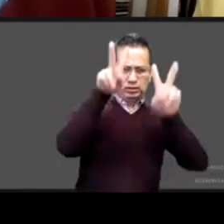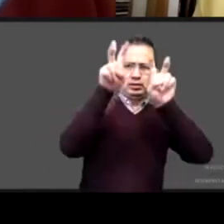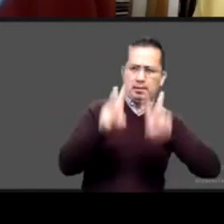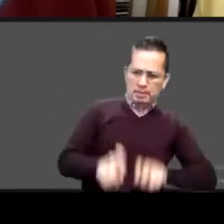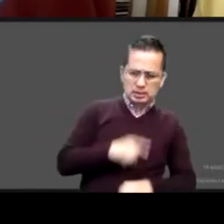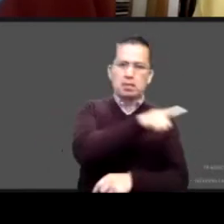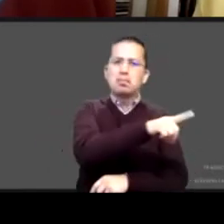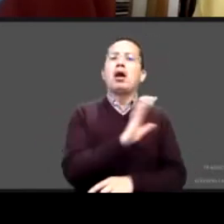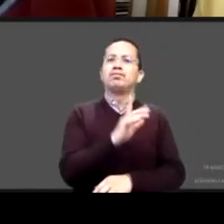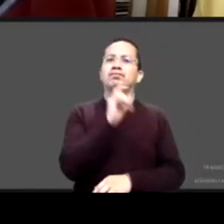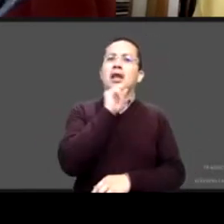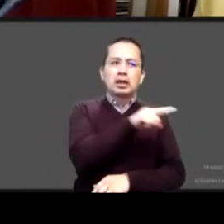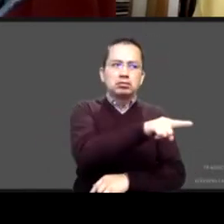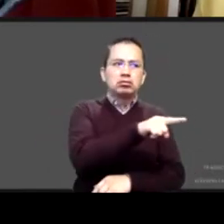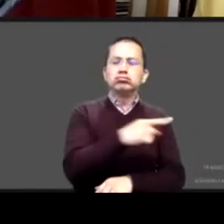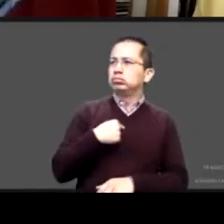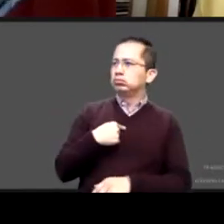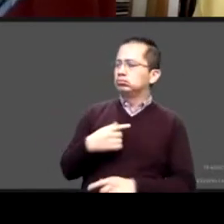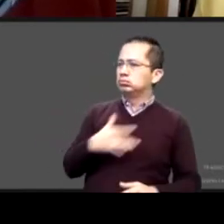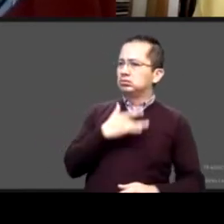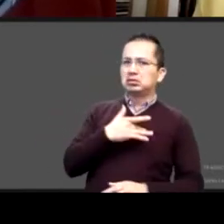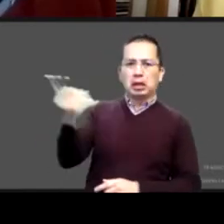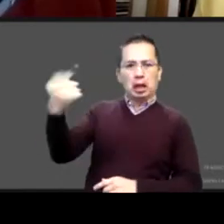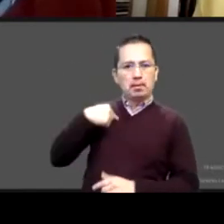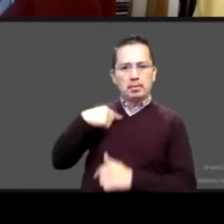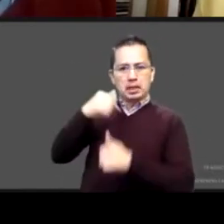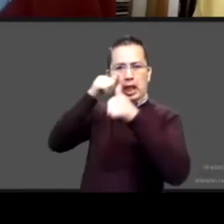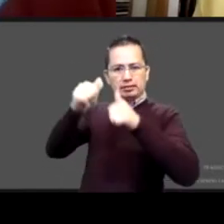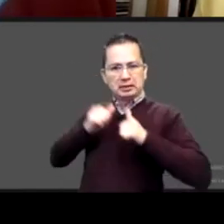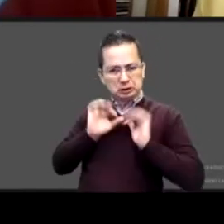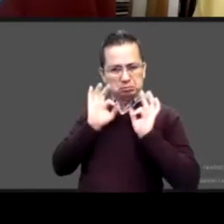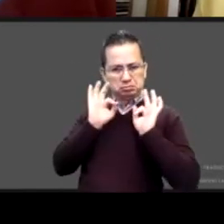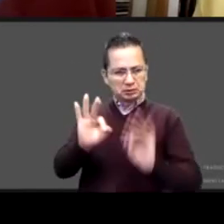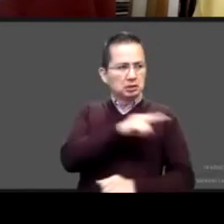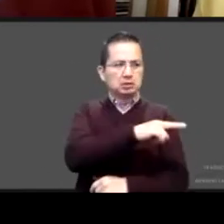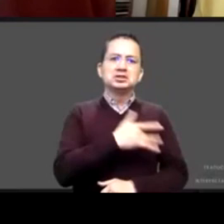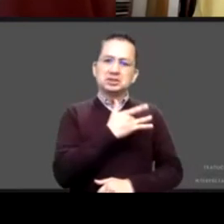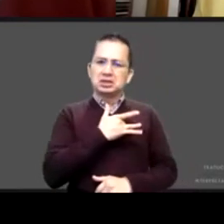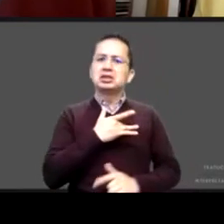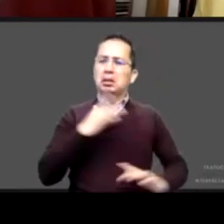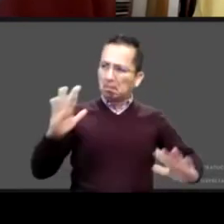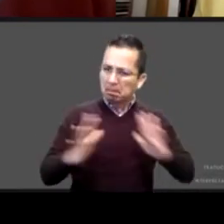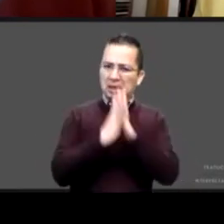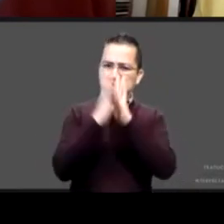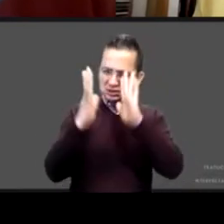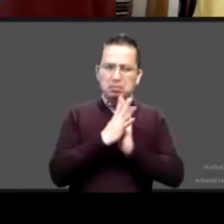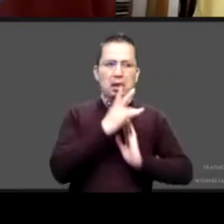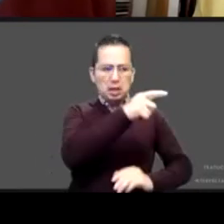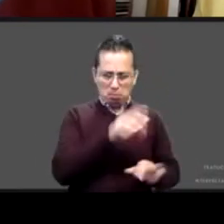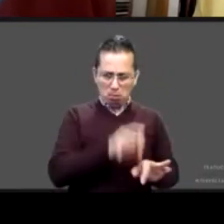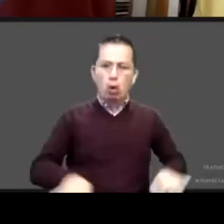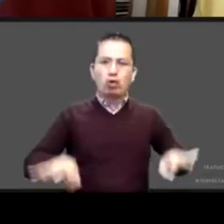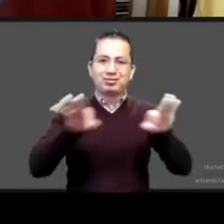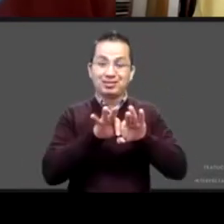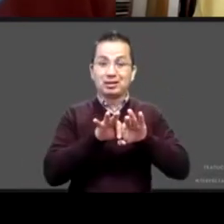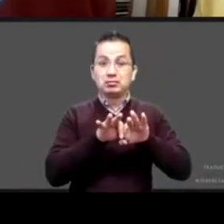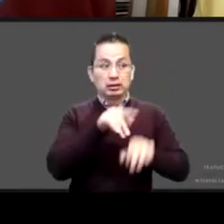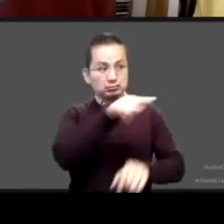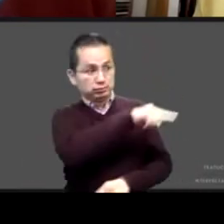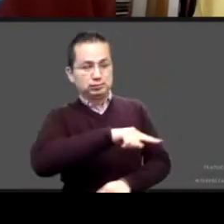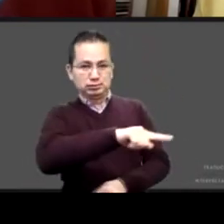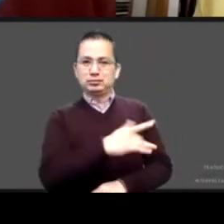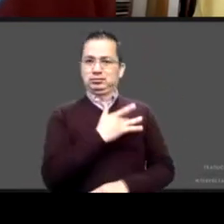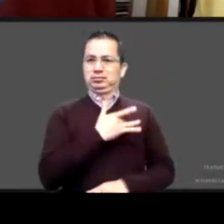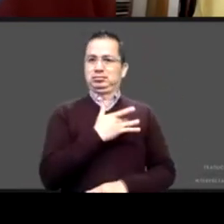niña que siente que está incidiendo. ¿Cuál es alguno de los desafíos que nos plantea esta